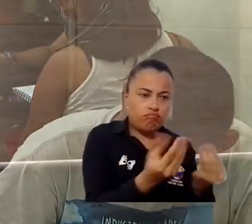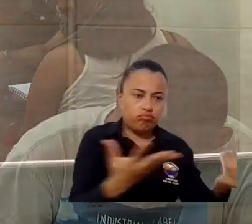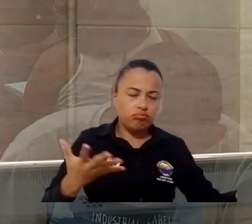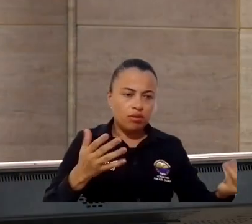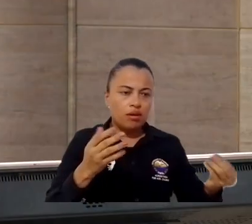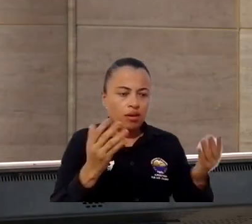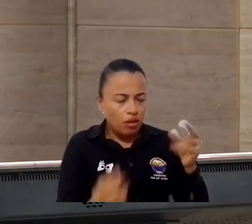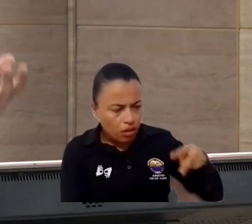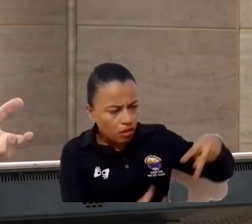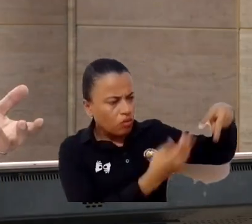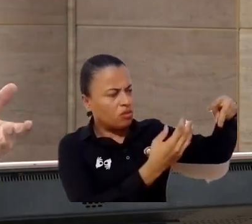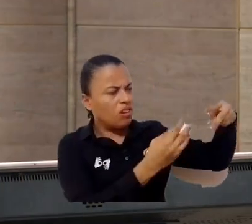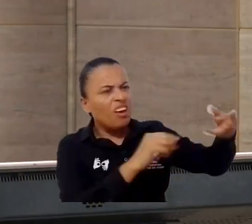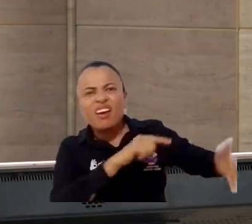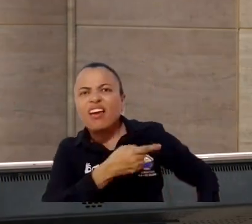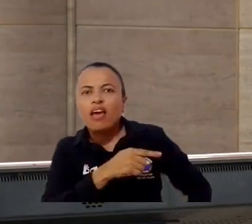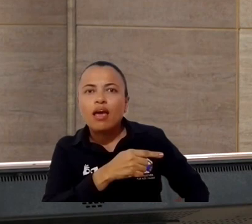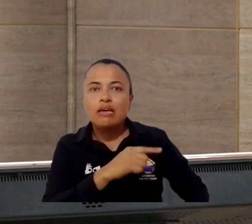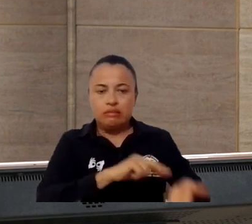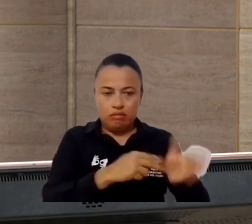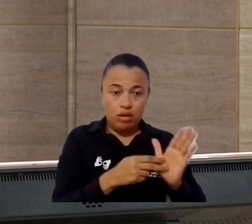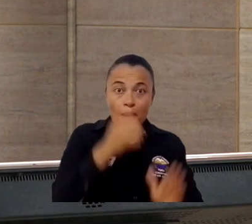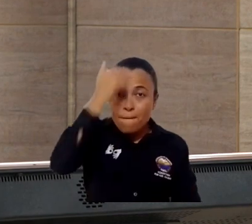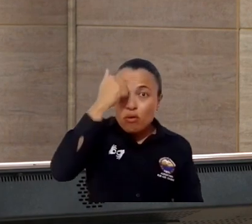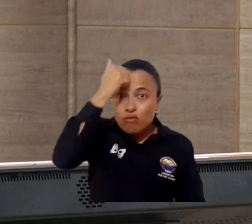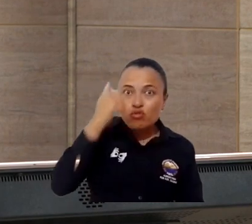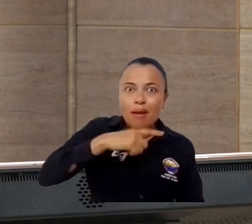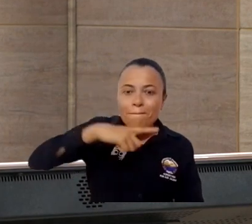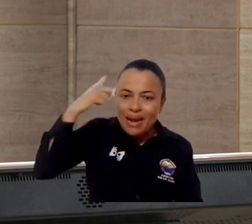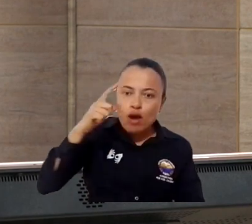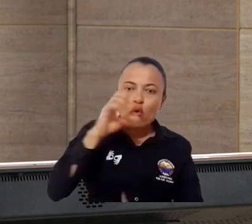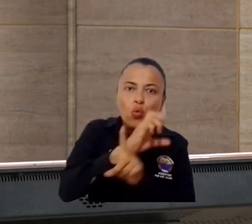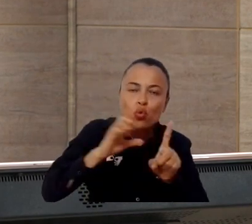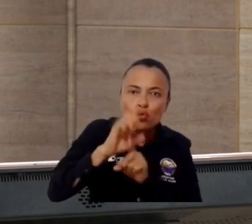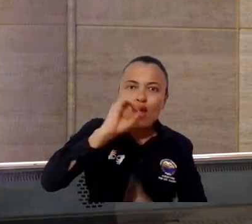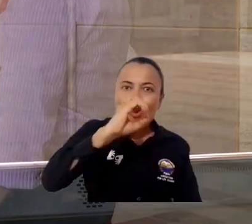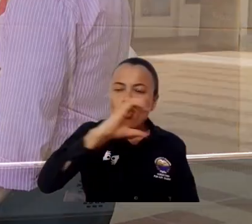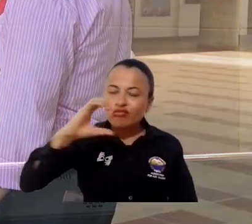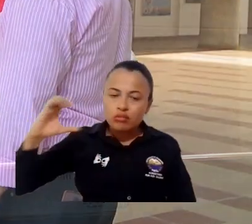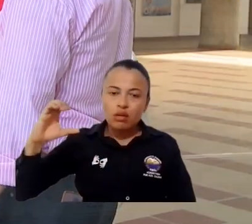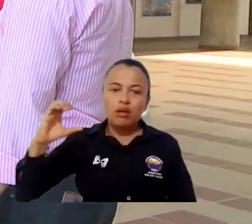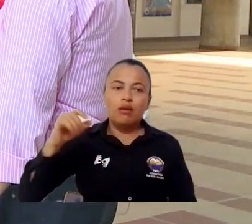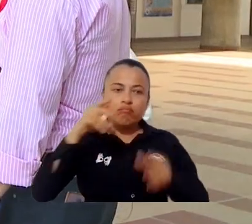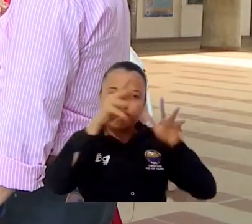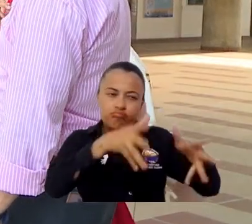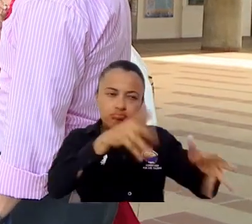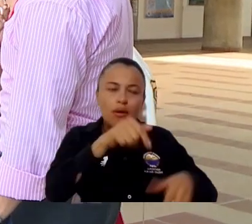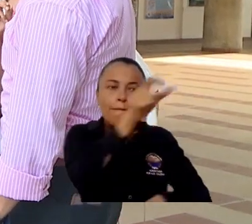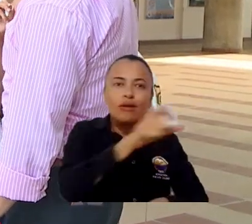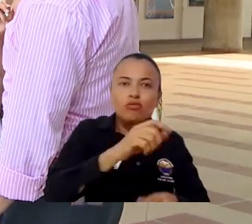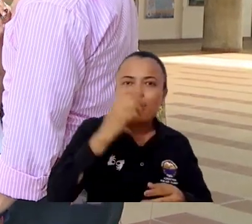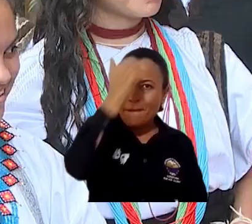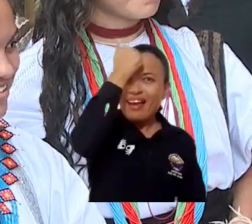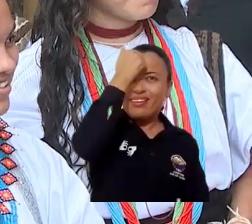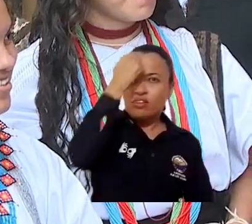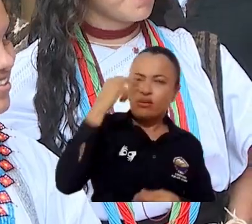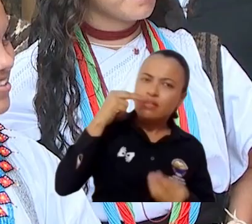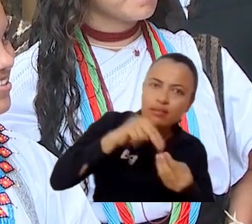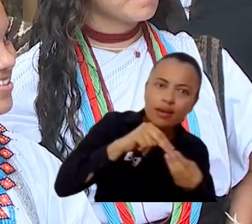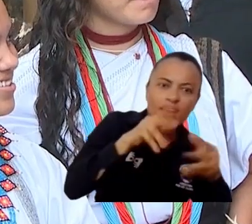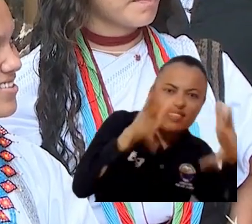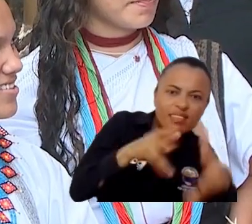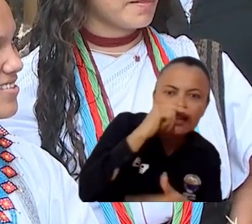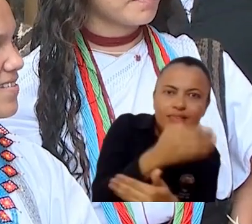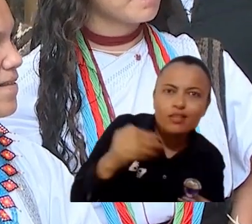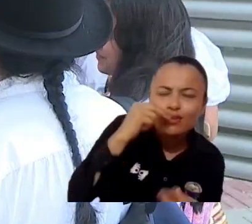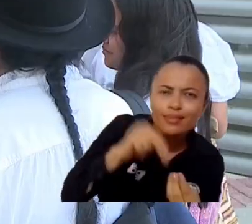en etnoeducación, pero significa replantearnos cosas como ese término, etnoeducación, es decir, hombres blancos occidentales enseñándole a maestros indígenas